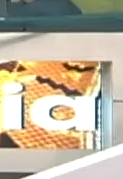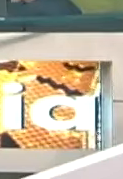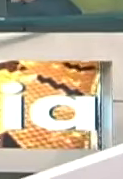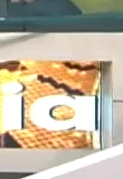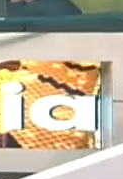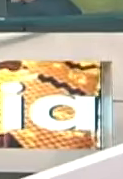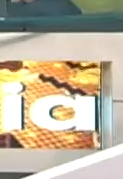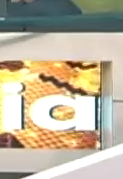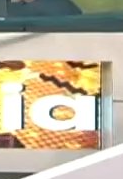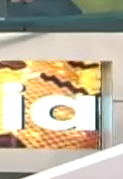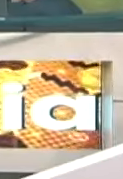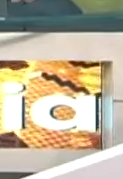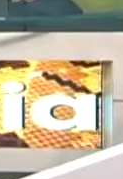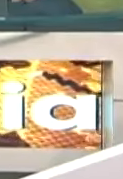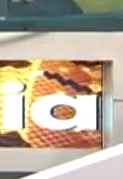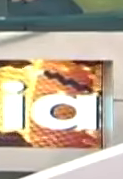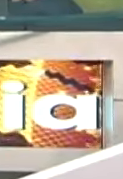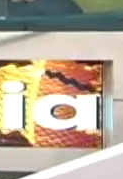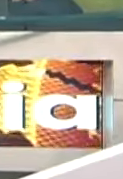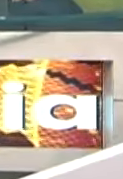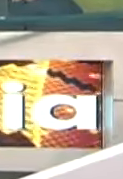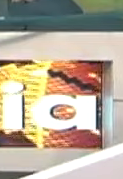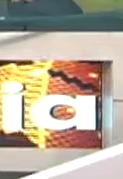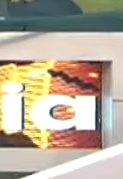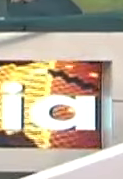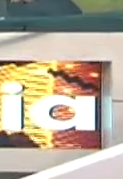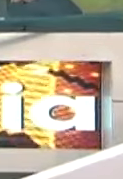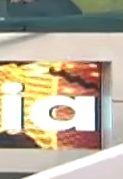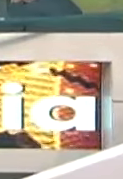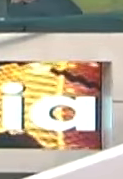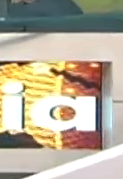Maduro, una de ellas, y es que queda aprobada